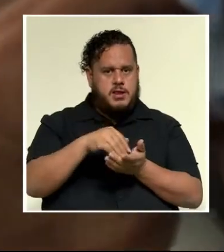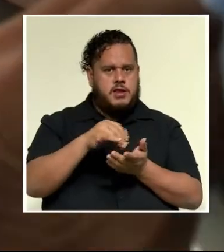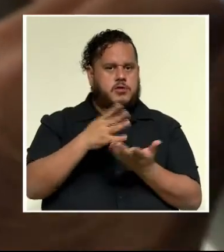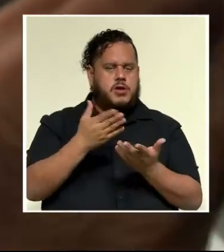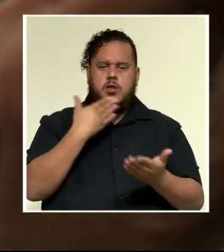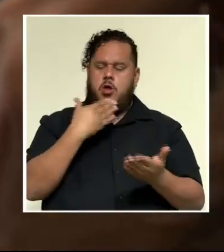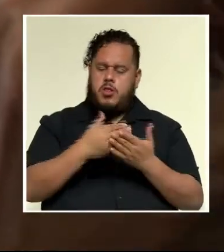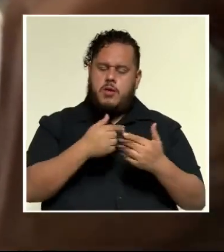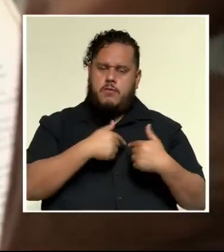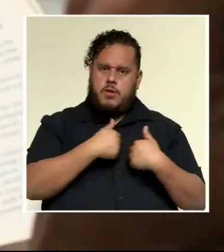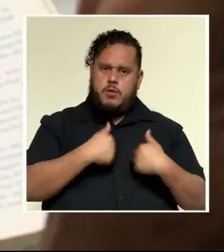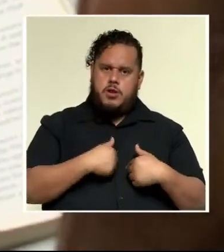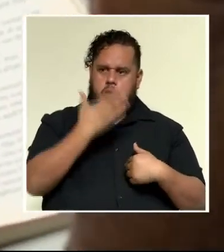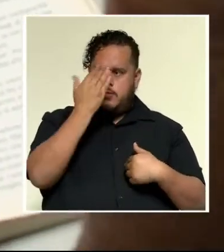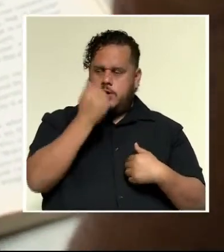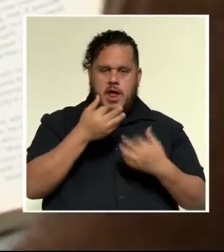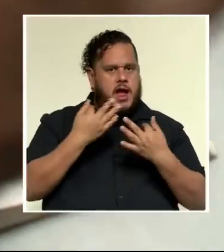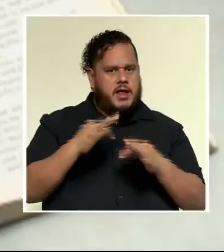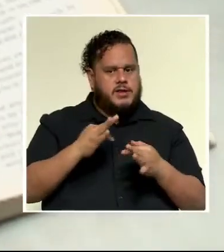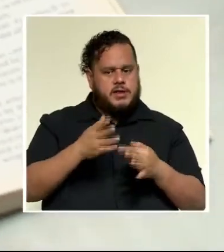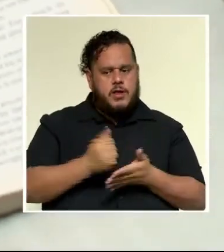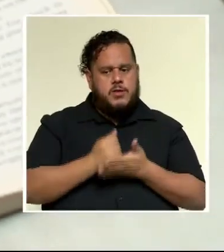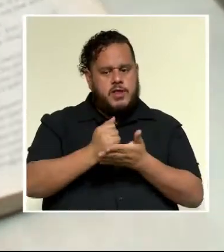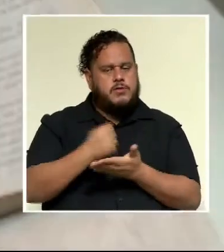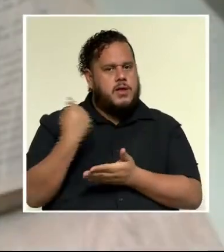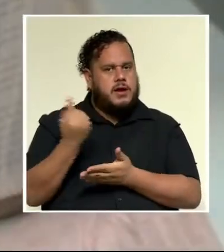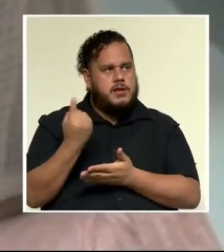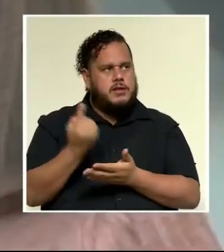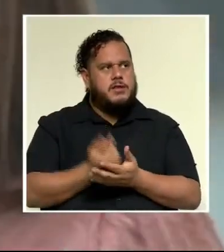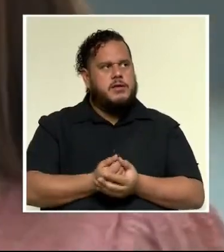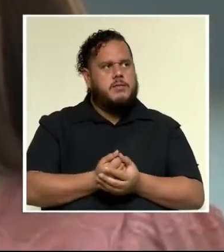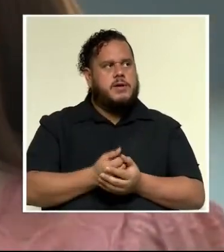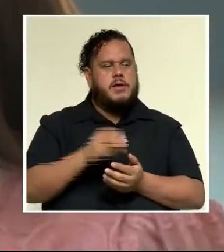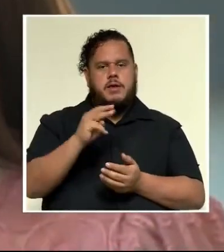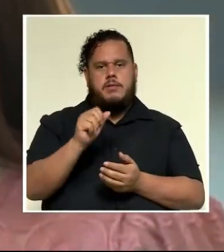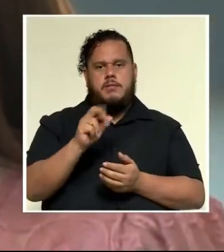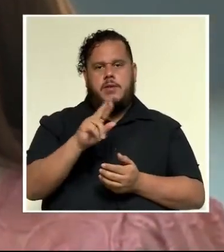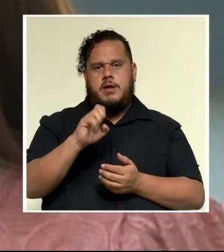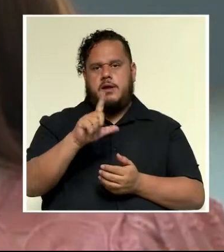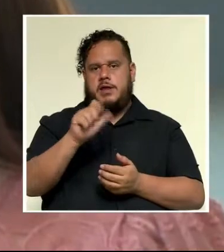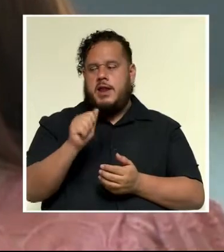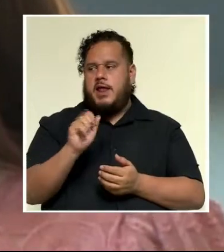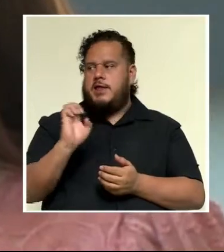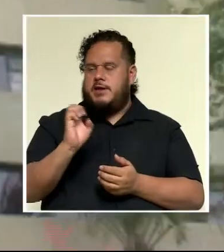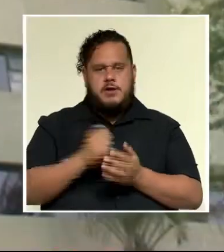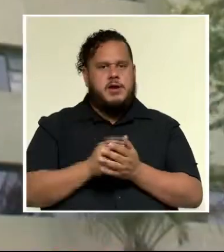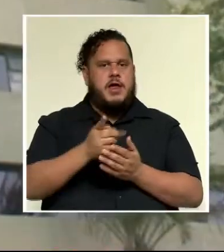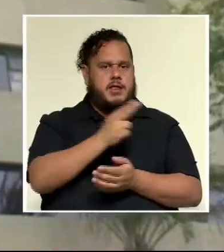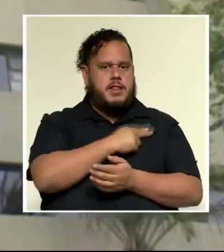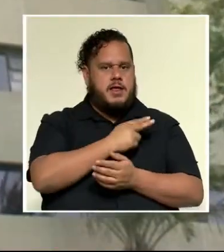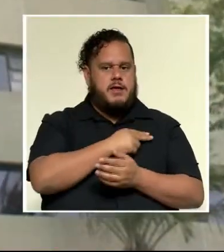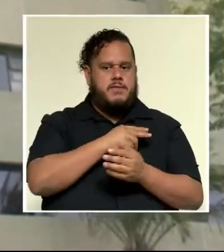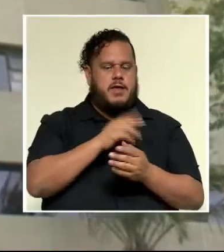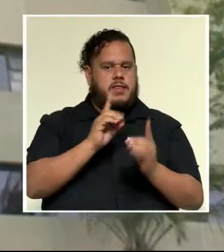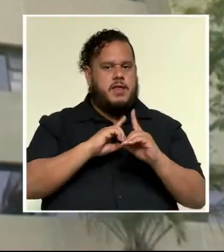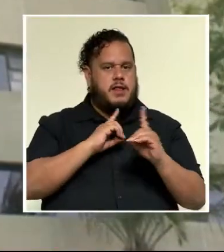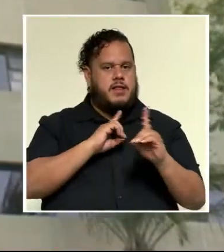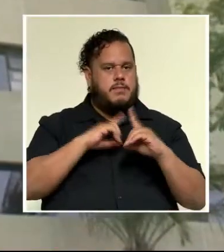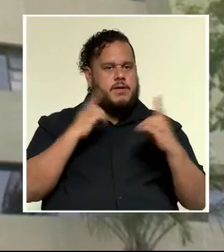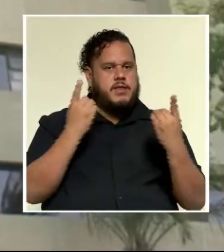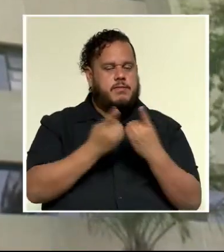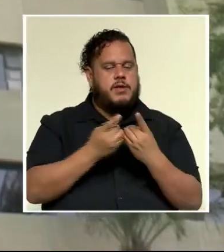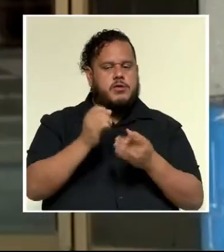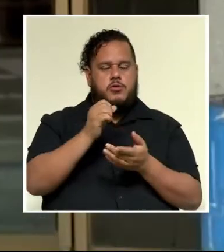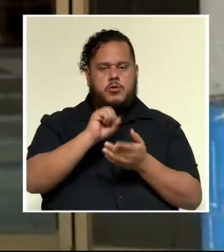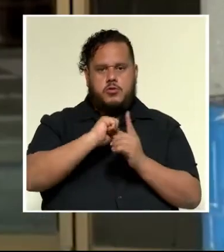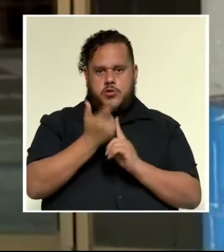corazón, pues han tratado de ayudarle siempre. Mariela Echeverría, jefa del Departamento Social de la Municipalidad de San